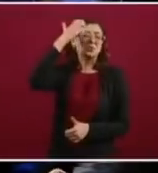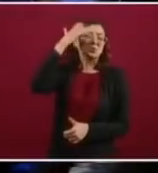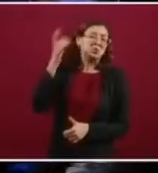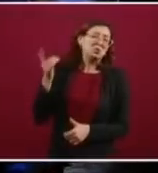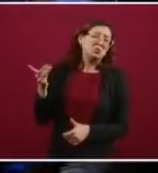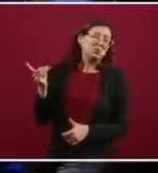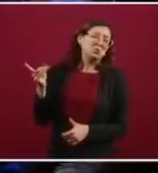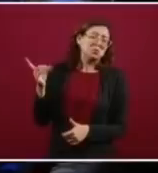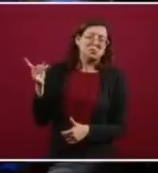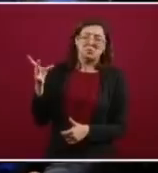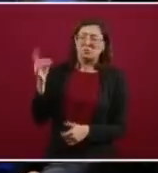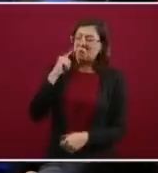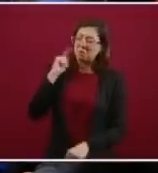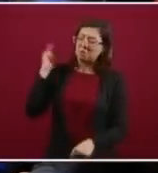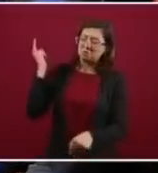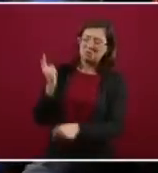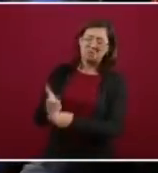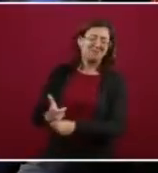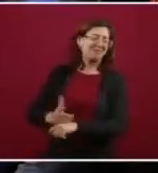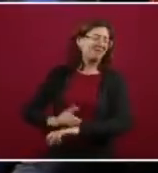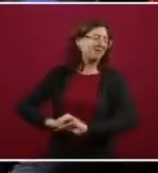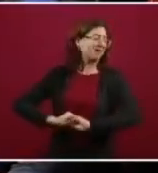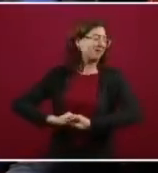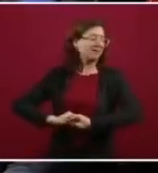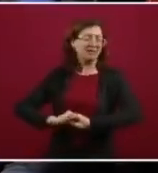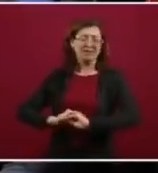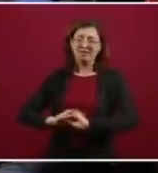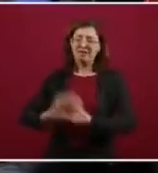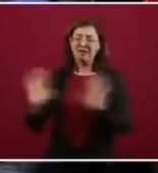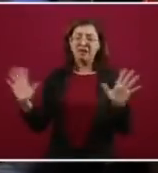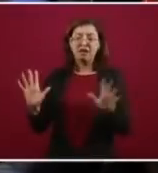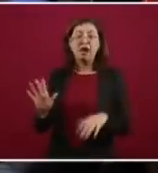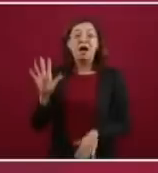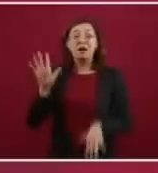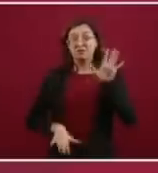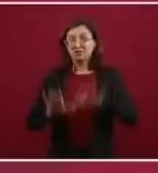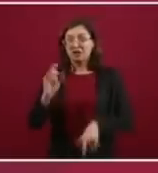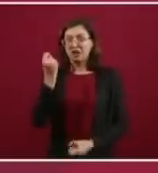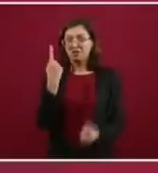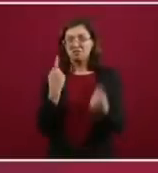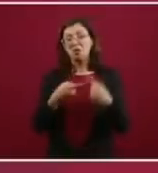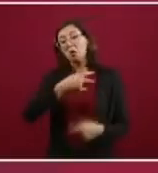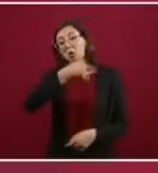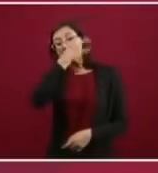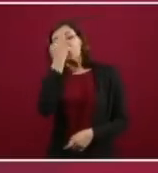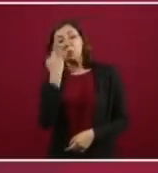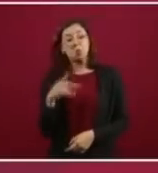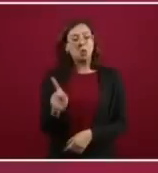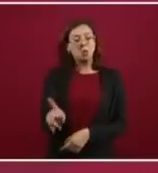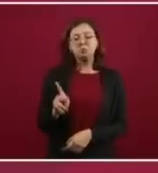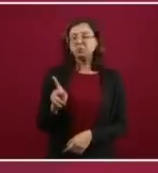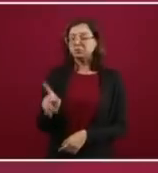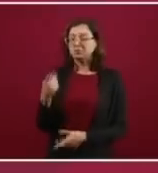los identifico. Ahora sí que aunque se disfracen.